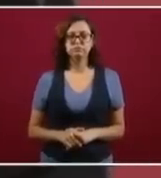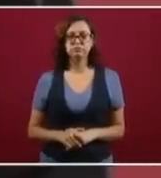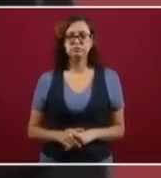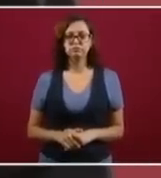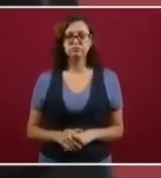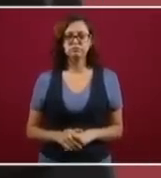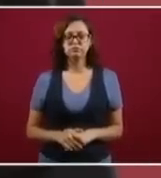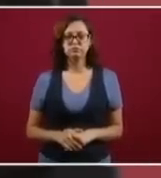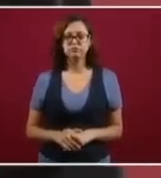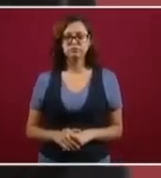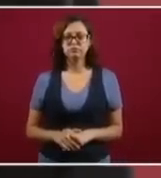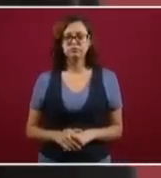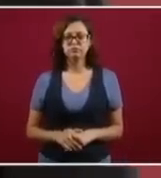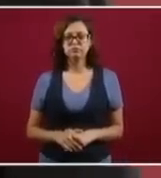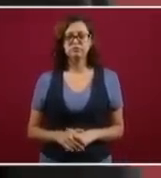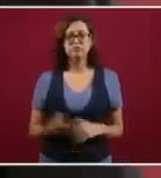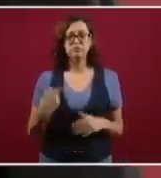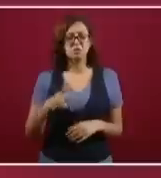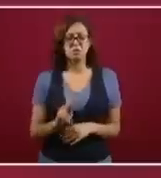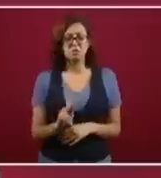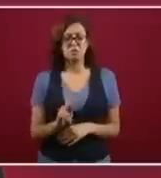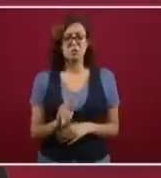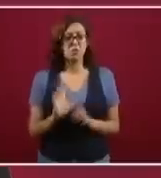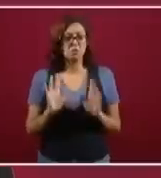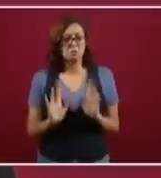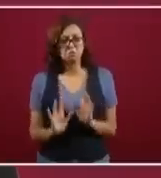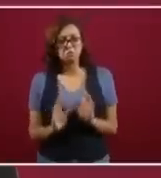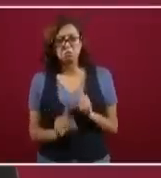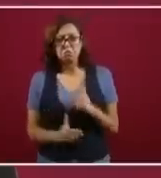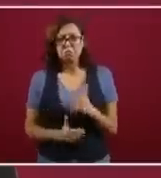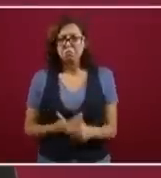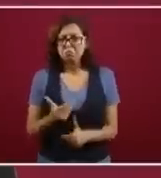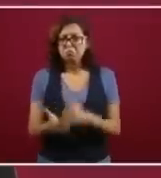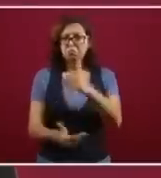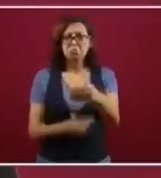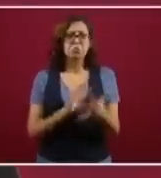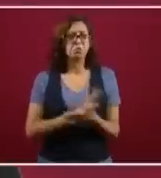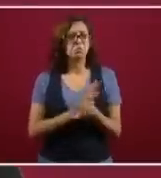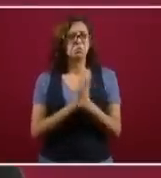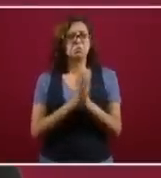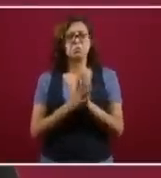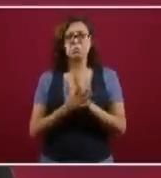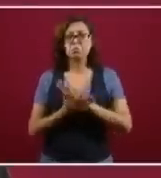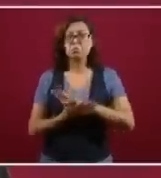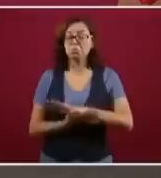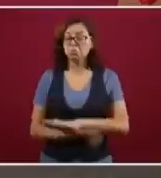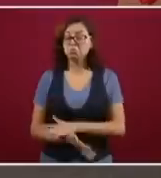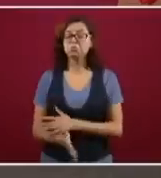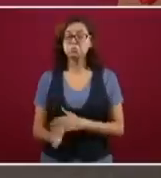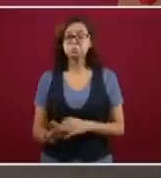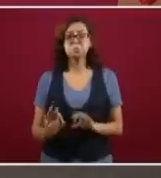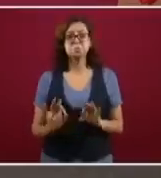no pasa nada, se están llevando a cabo los cambios con profundidad